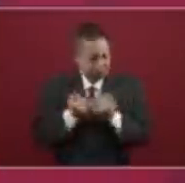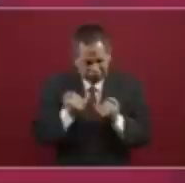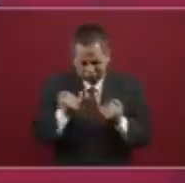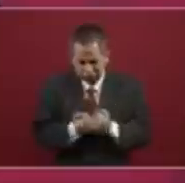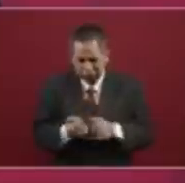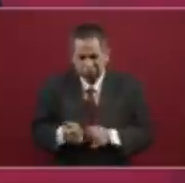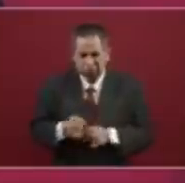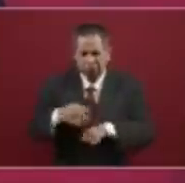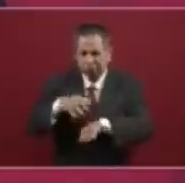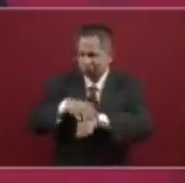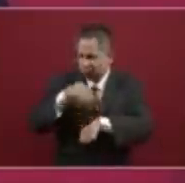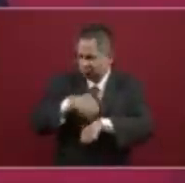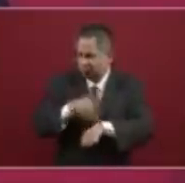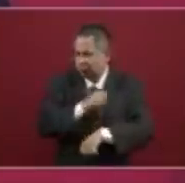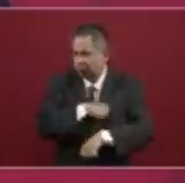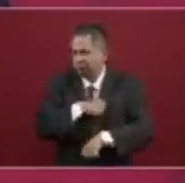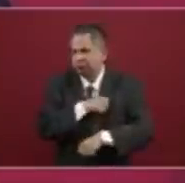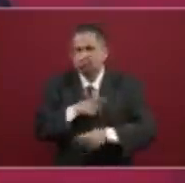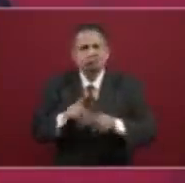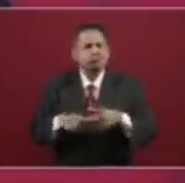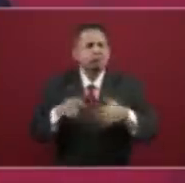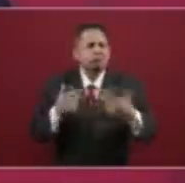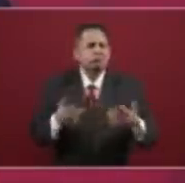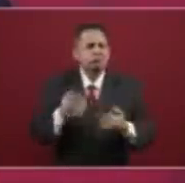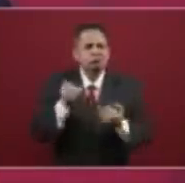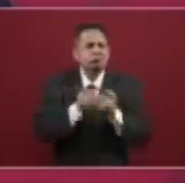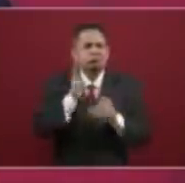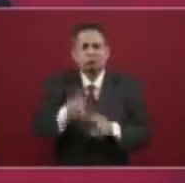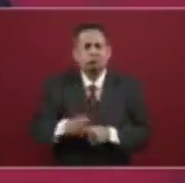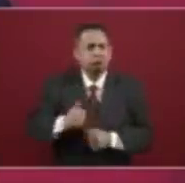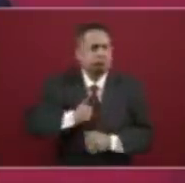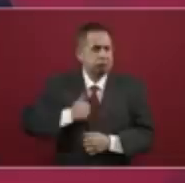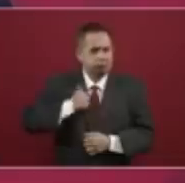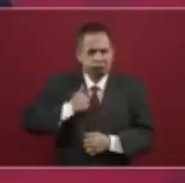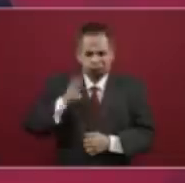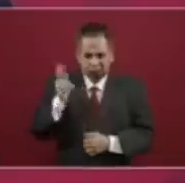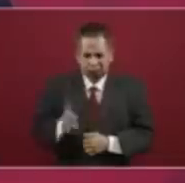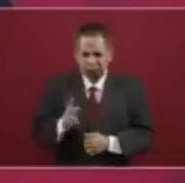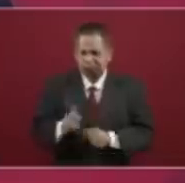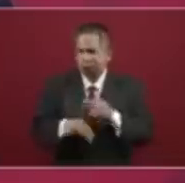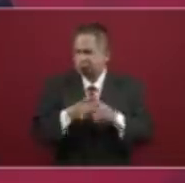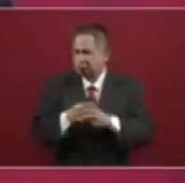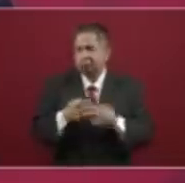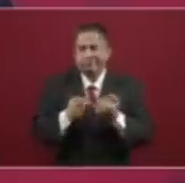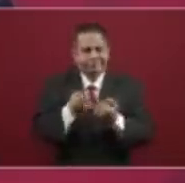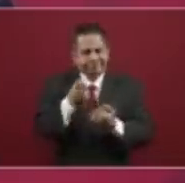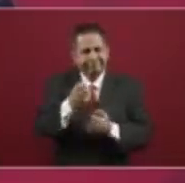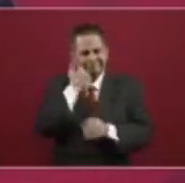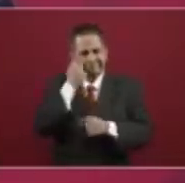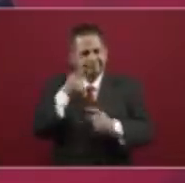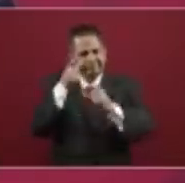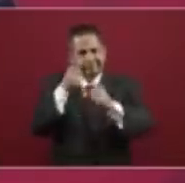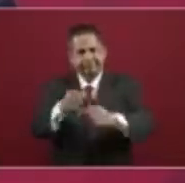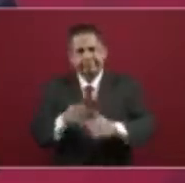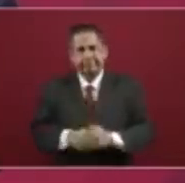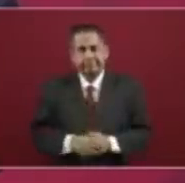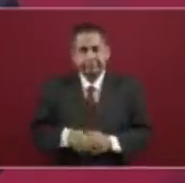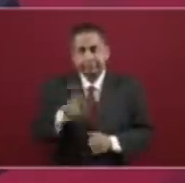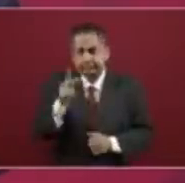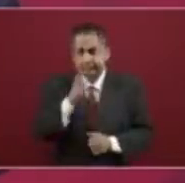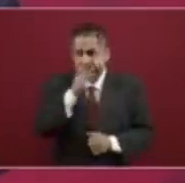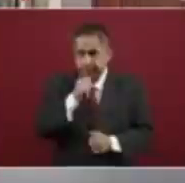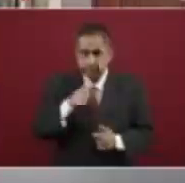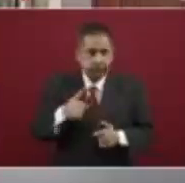de Suecia, igual que el del Canadá. Ese es mi compromiso, pero no